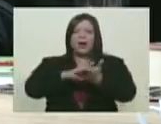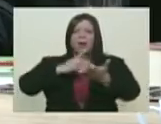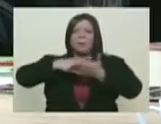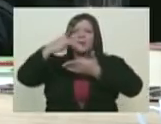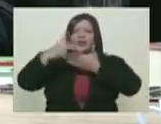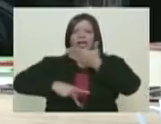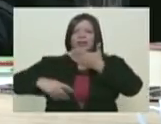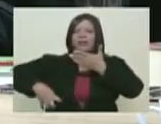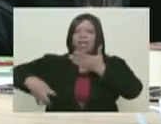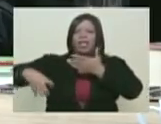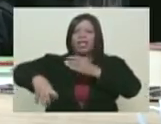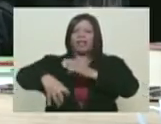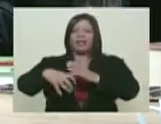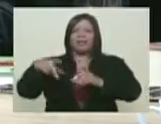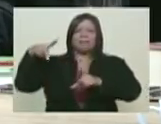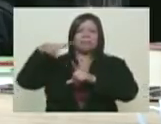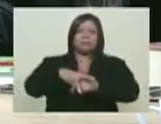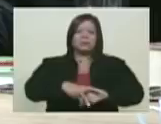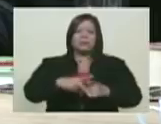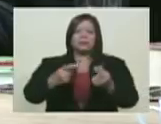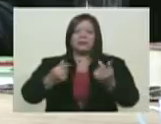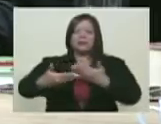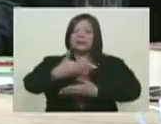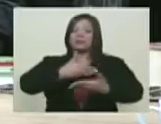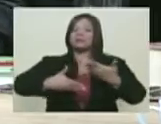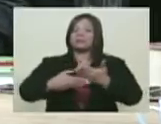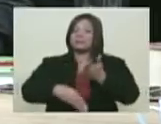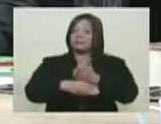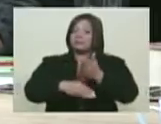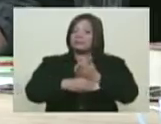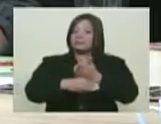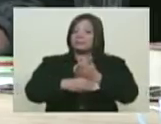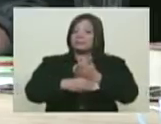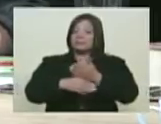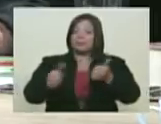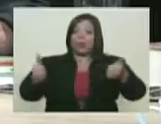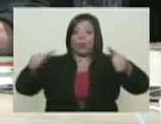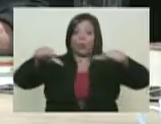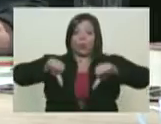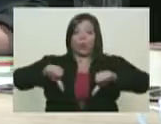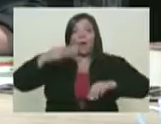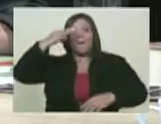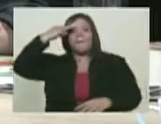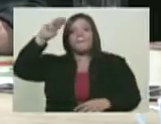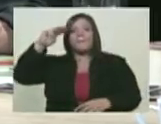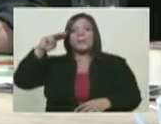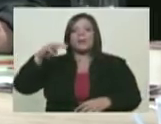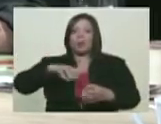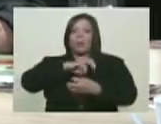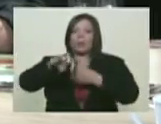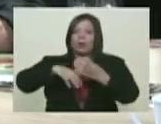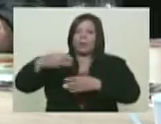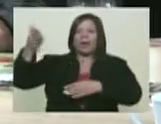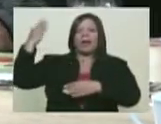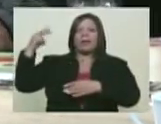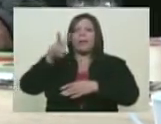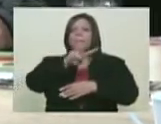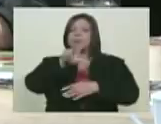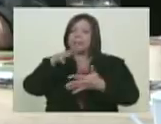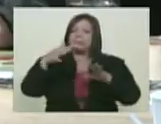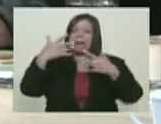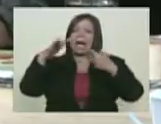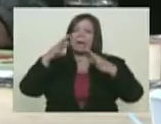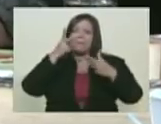proyectos, para sostenerlos financieramente. Cuando se produjo el desplome económico de México por la gran crisis de hace veintitantos